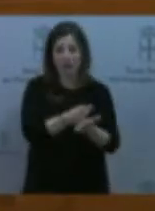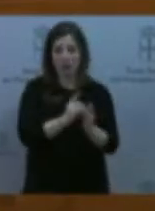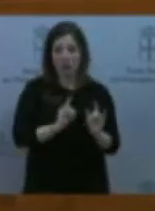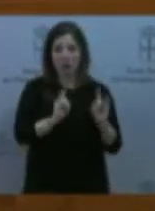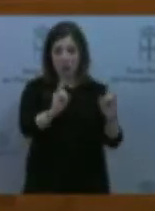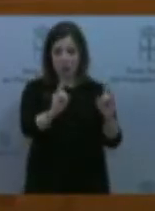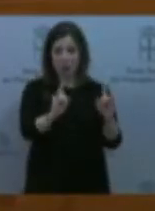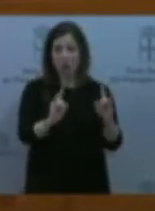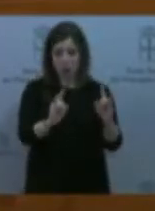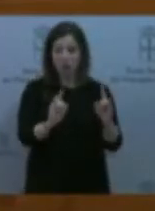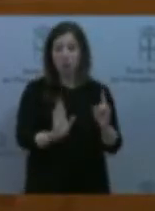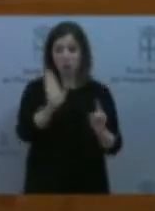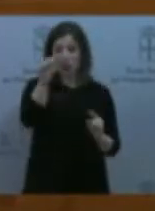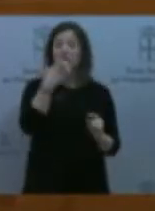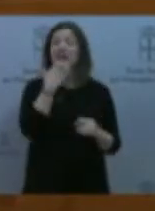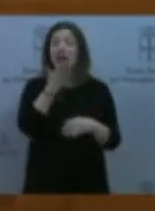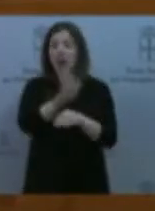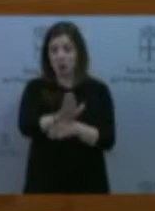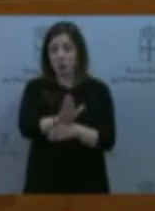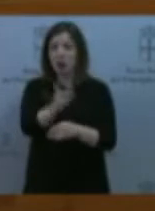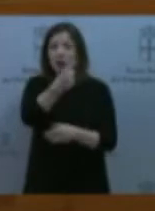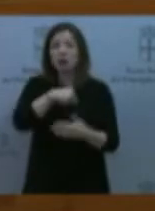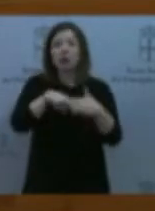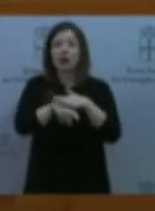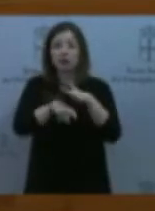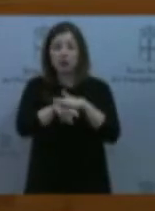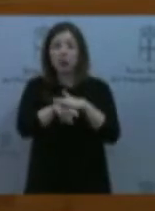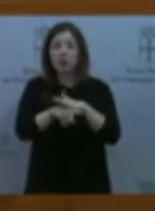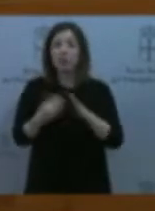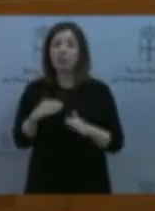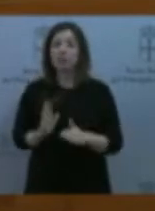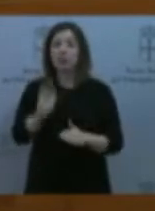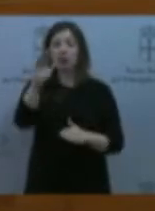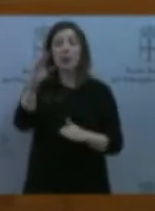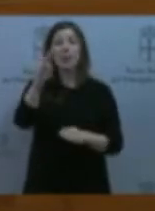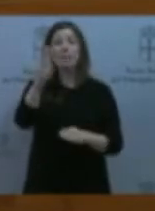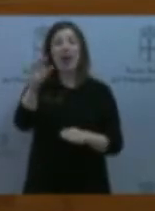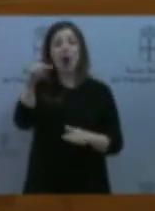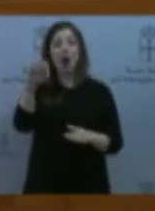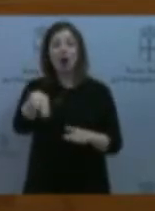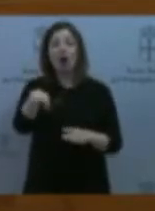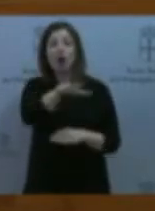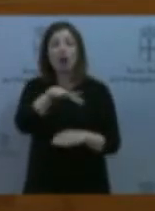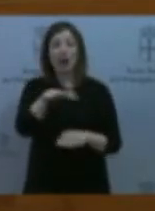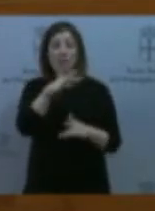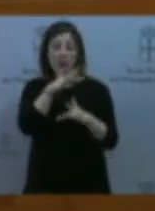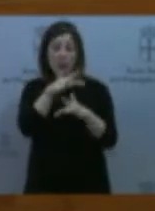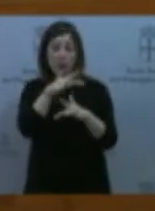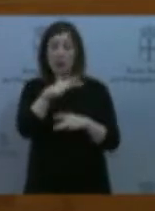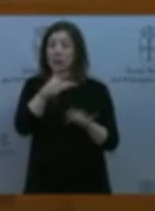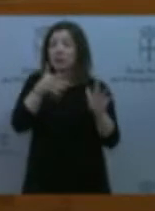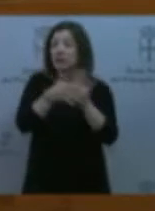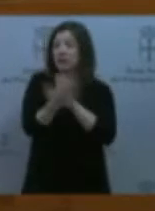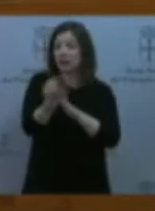estamos gestionando el monte Cordal de Peón en Villaviciosa, que supone una de las mayores y más importantes fuentes de